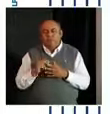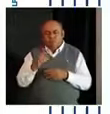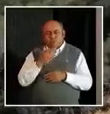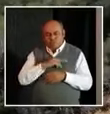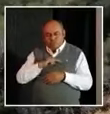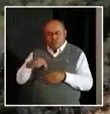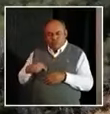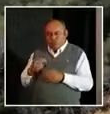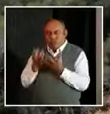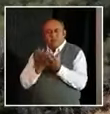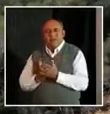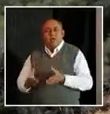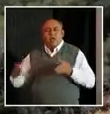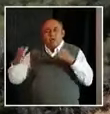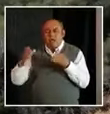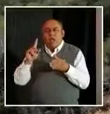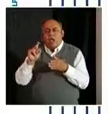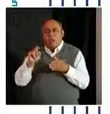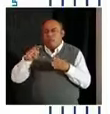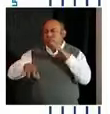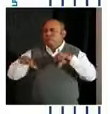día.